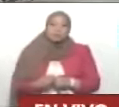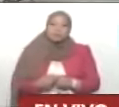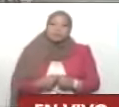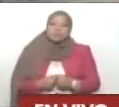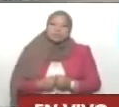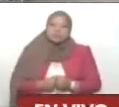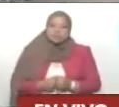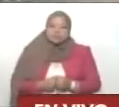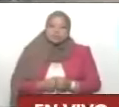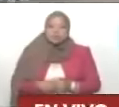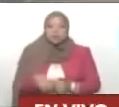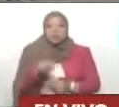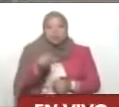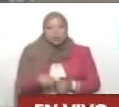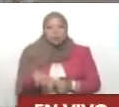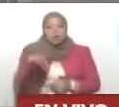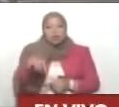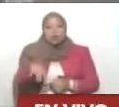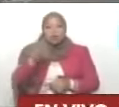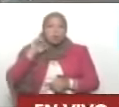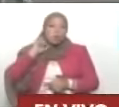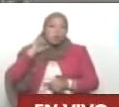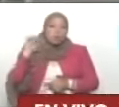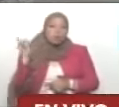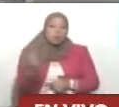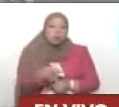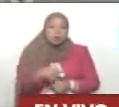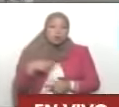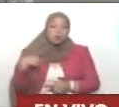También tenemos gente aquí del estado Guárico,